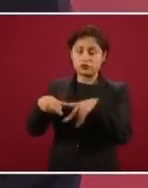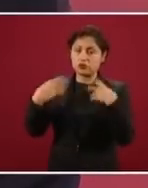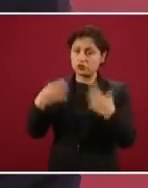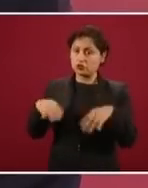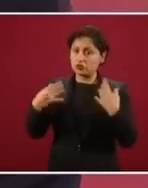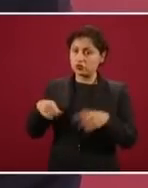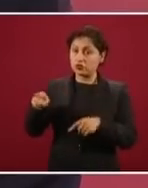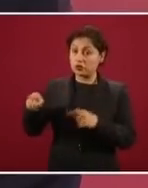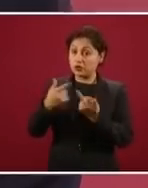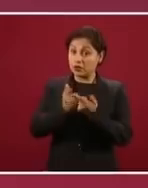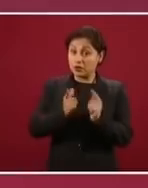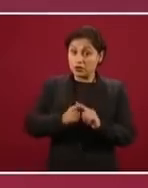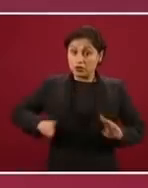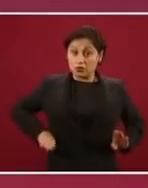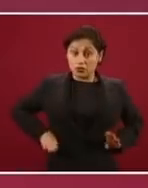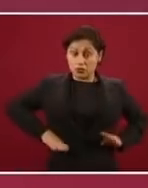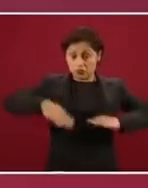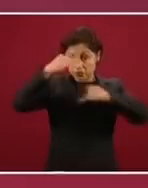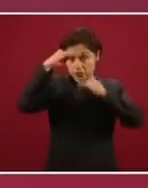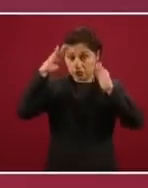entonces este